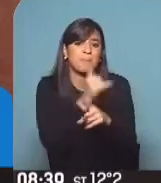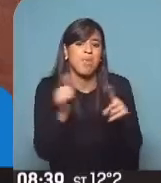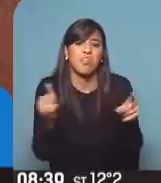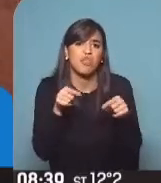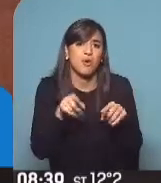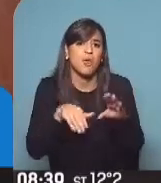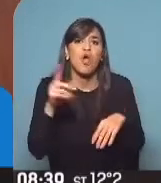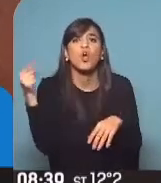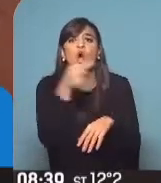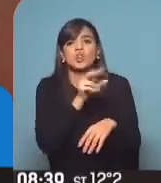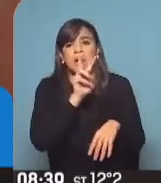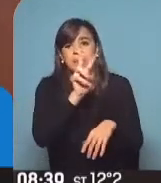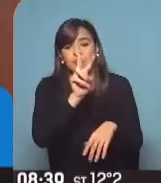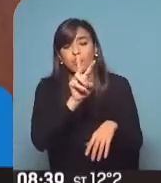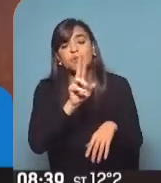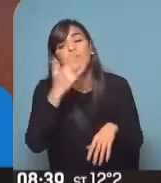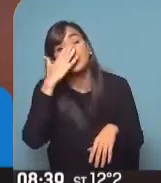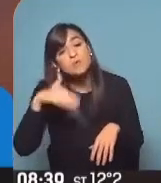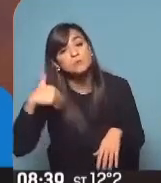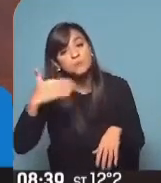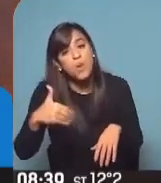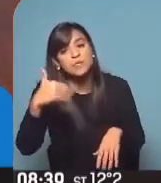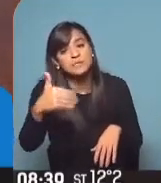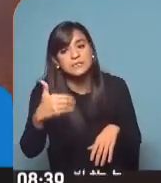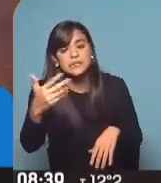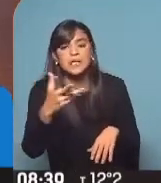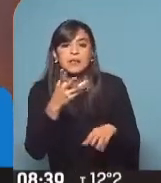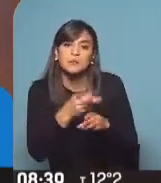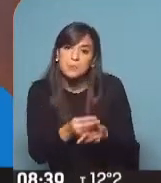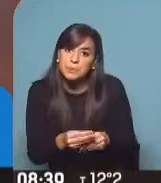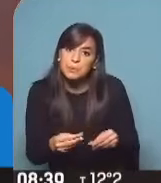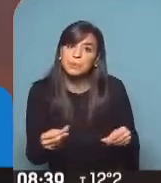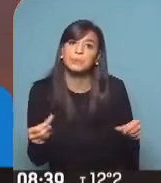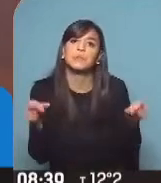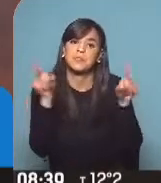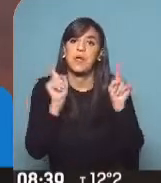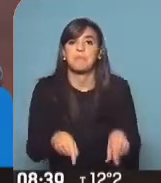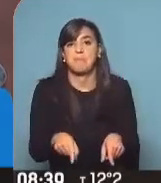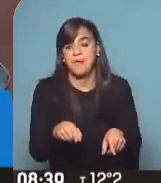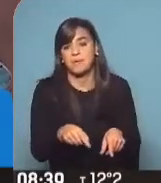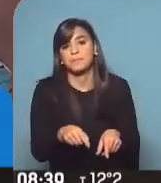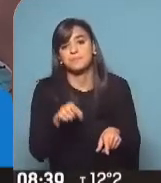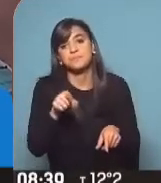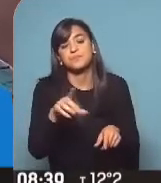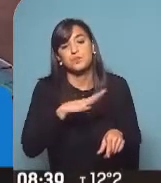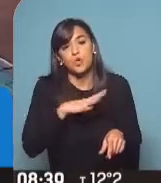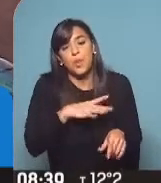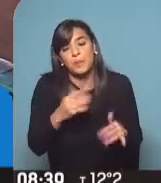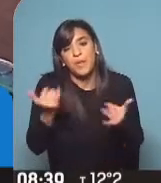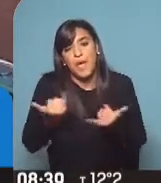más bien este anti peronistas y luego por el tiempo también se fue disolviendo esa ese sesgo que todavía de todos modos